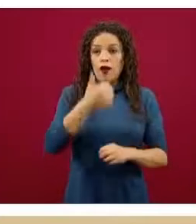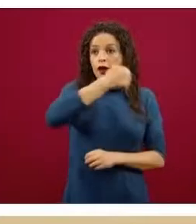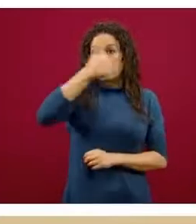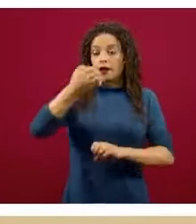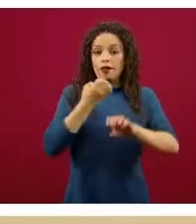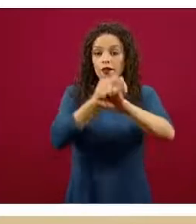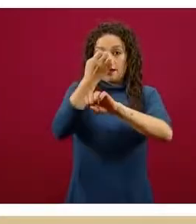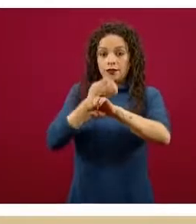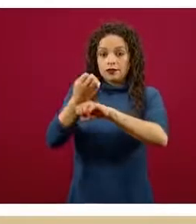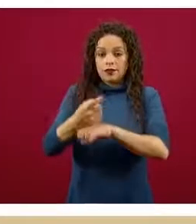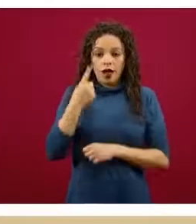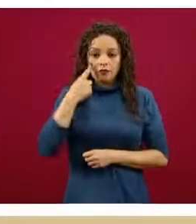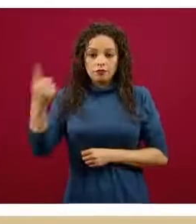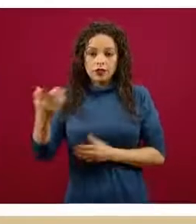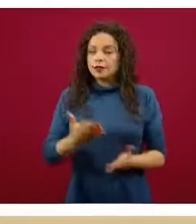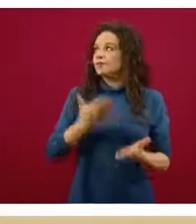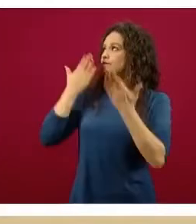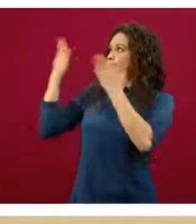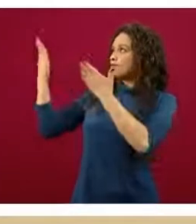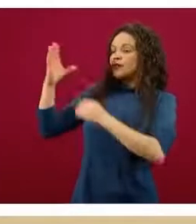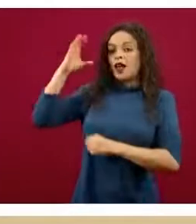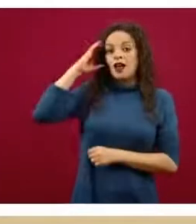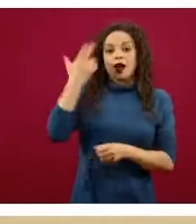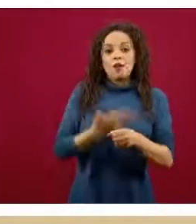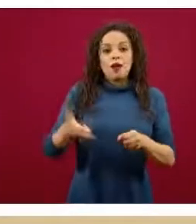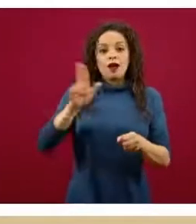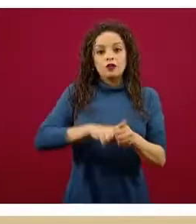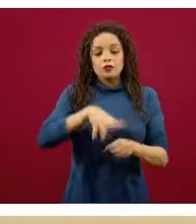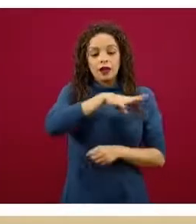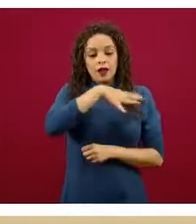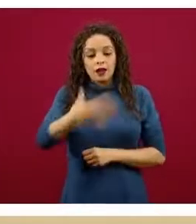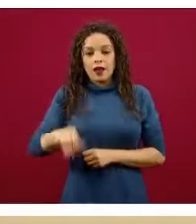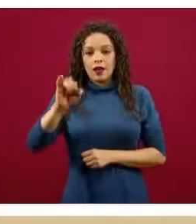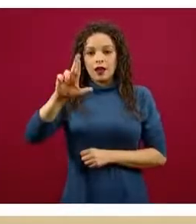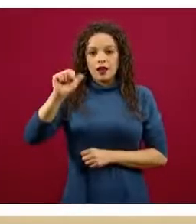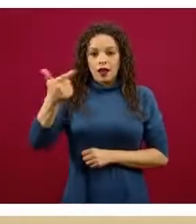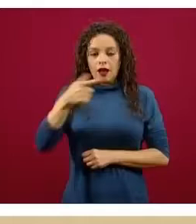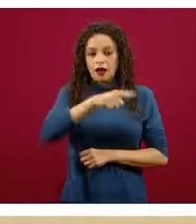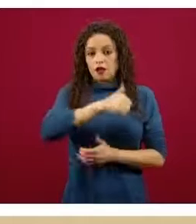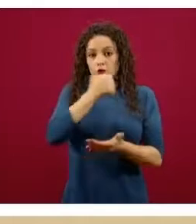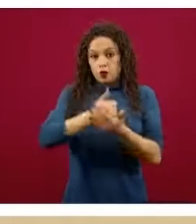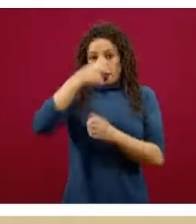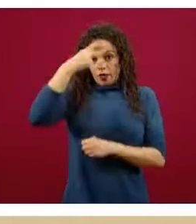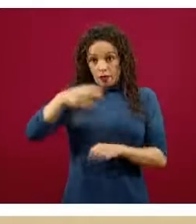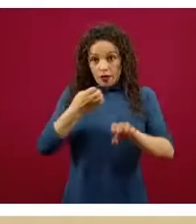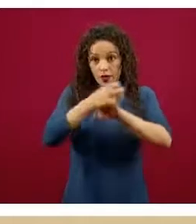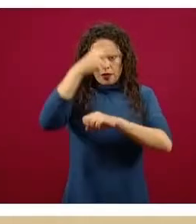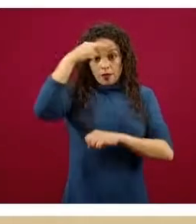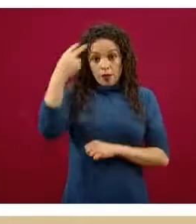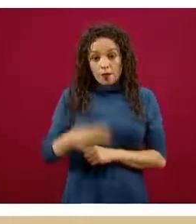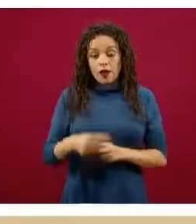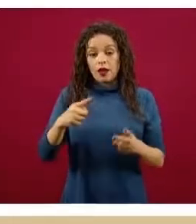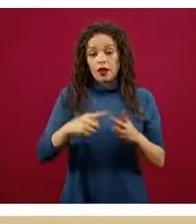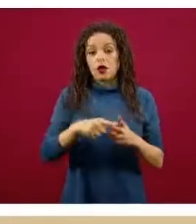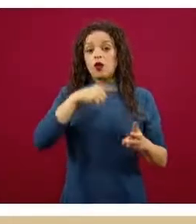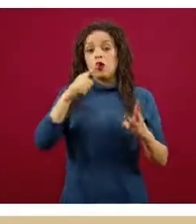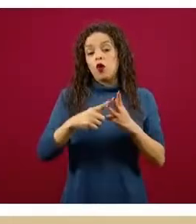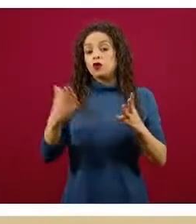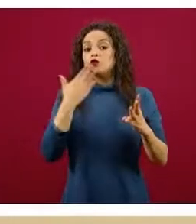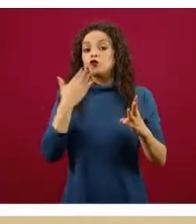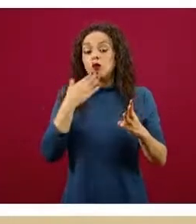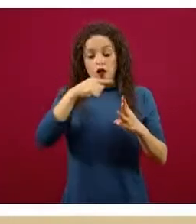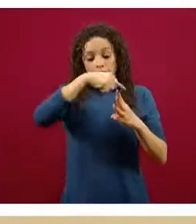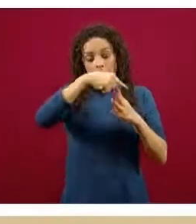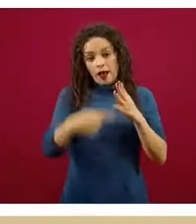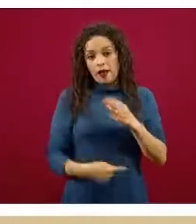es camas de hospitalización general para IRAG. La Ciudad de México y el Estado de México y Sonora son los tres primeros